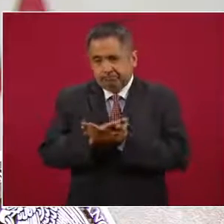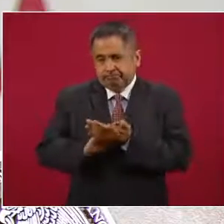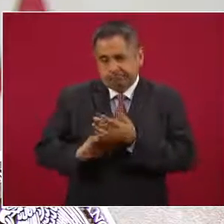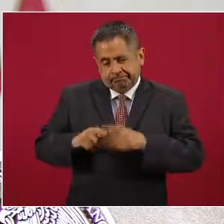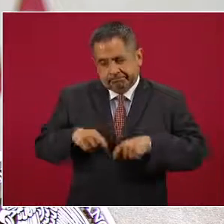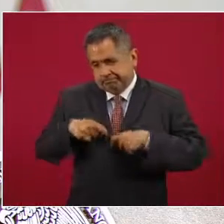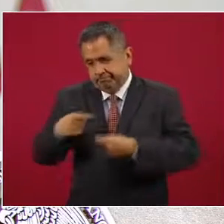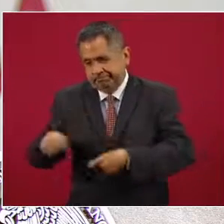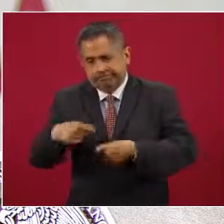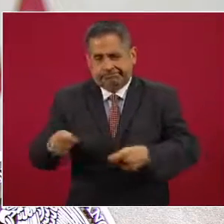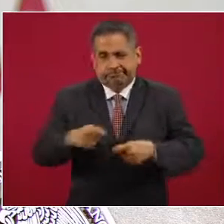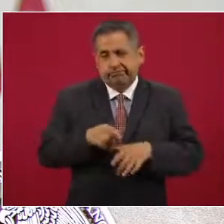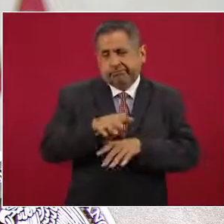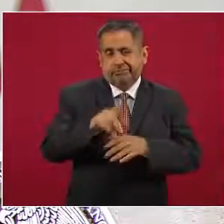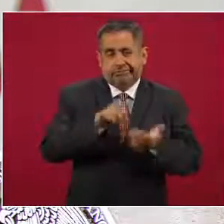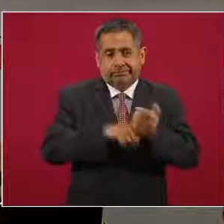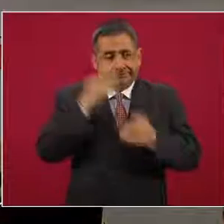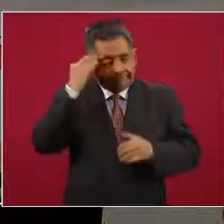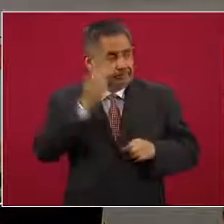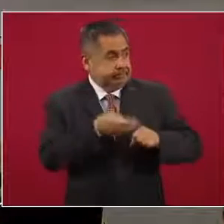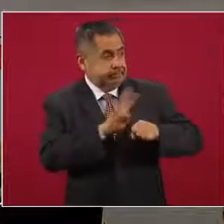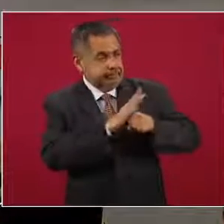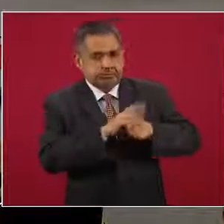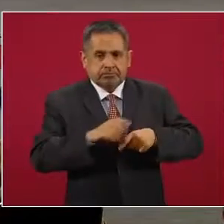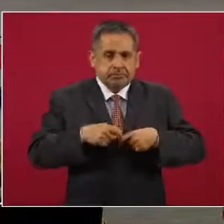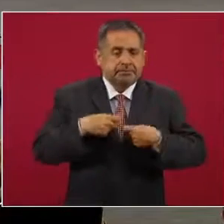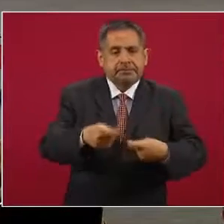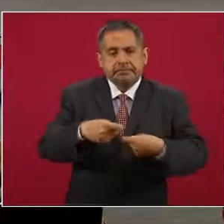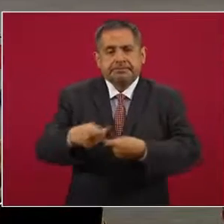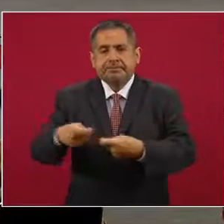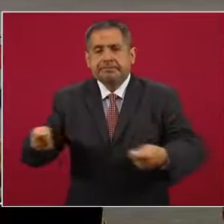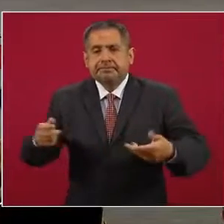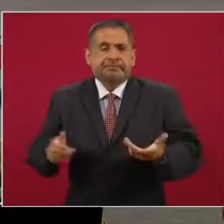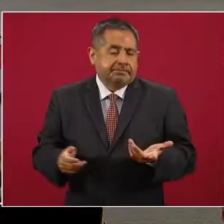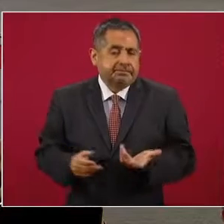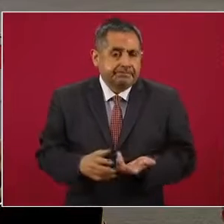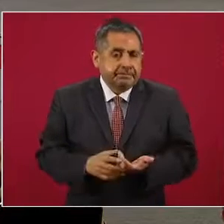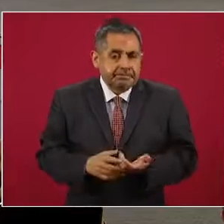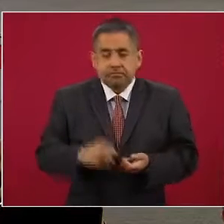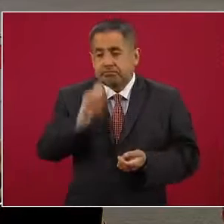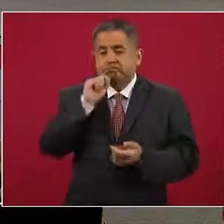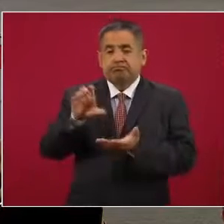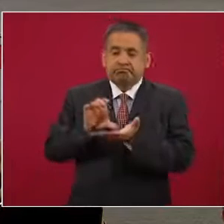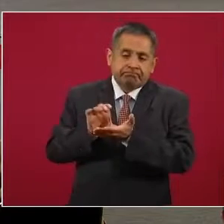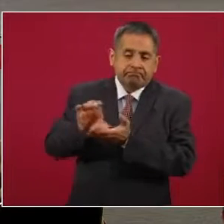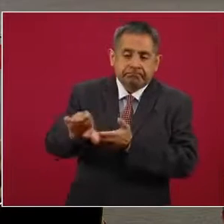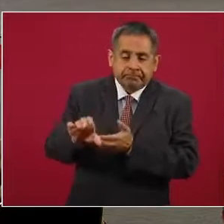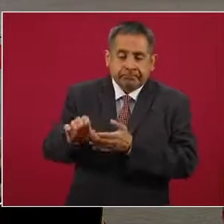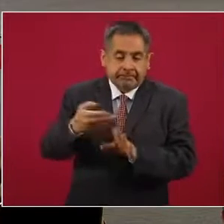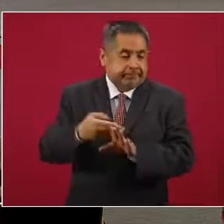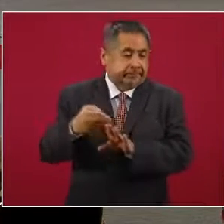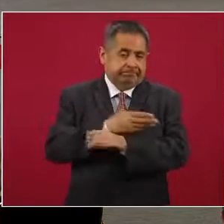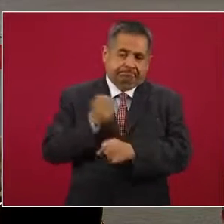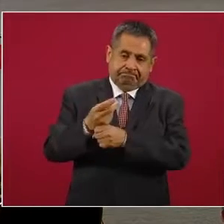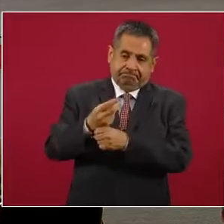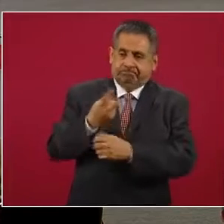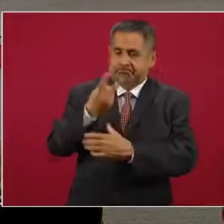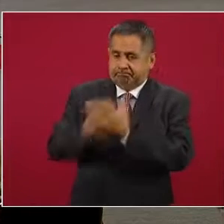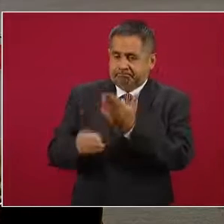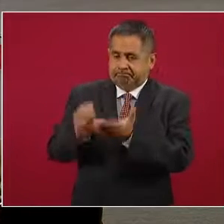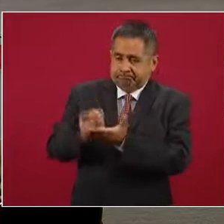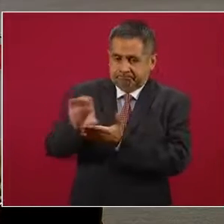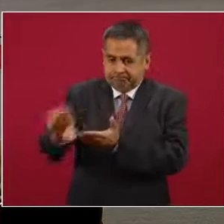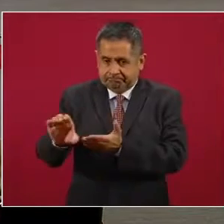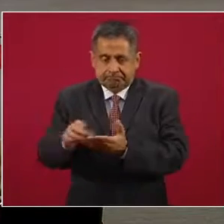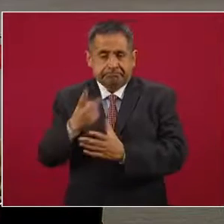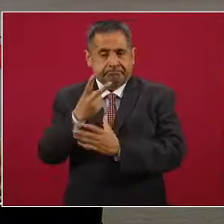durante la emergencia, los apoyos que se entregaron por adelantado a adultos